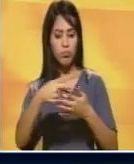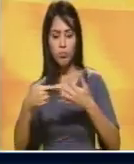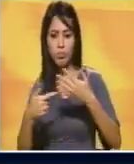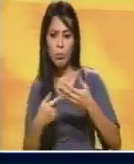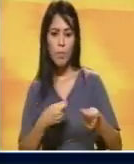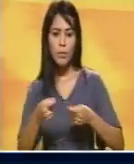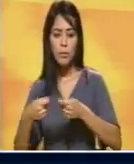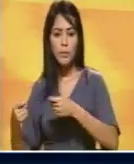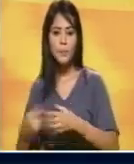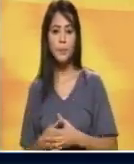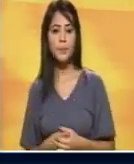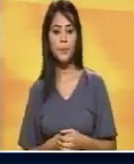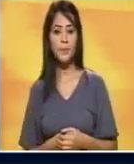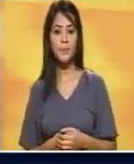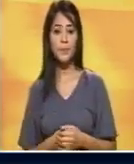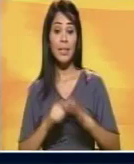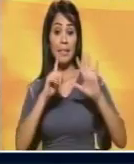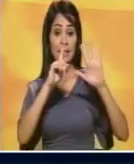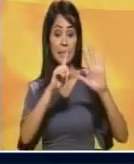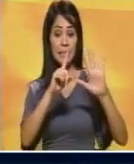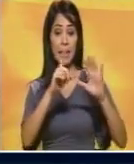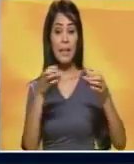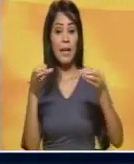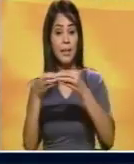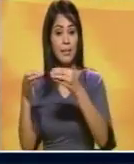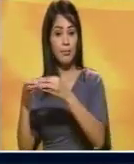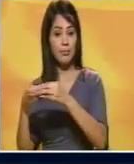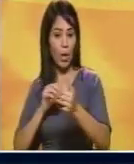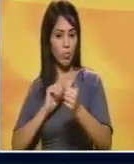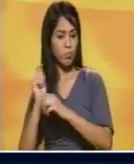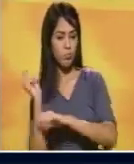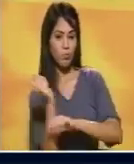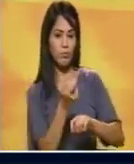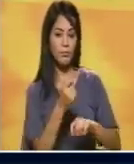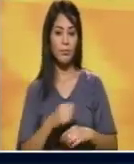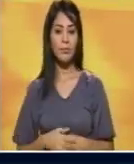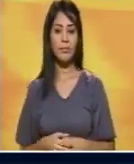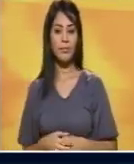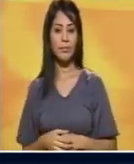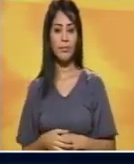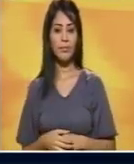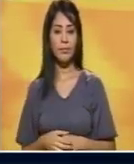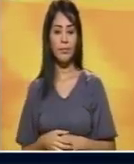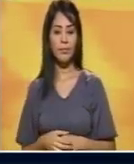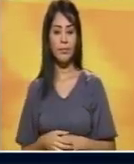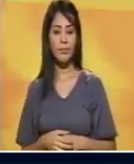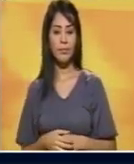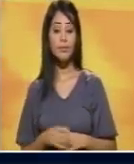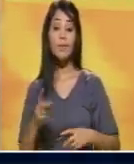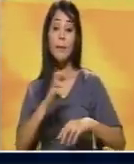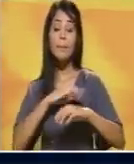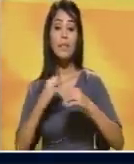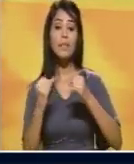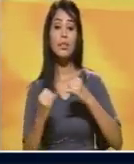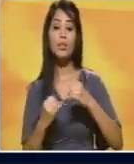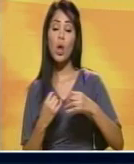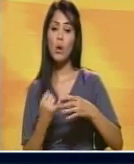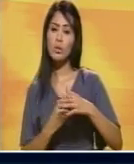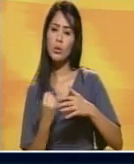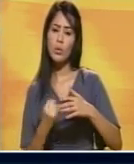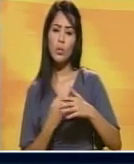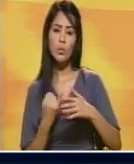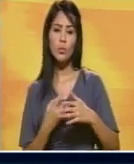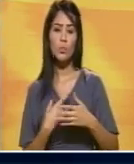deportivos 6 equipos de béisbol menor que harán vida en este estadio. El ministro de Interior se ha comprometido con el pueblo de